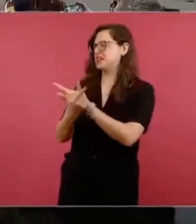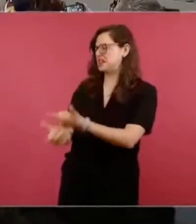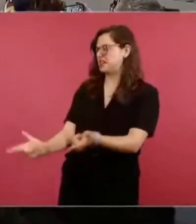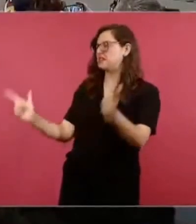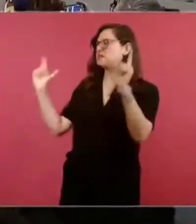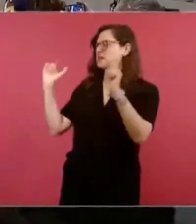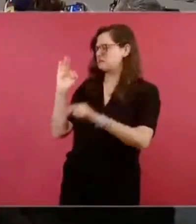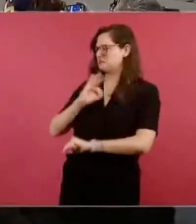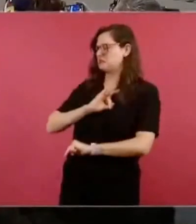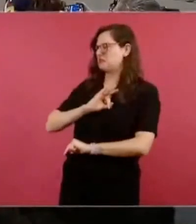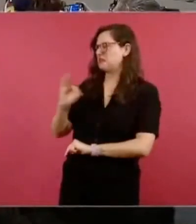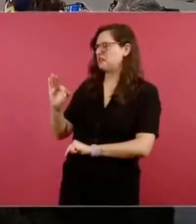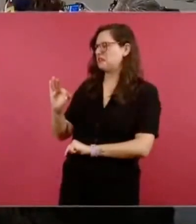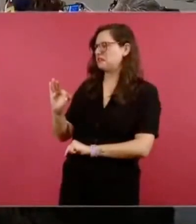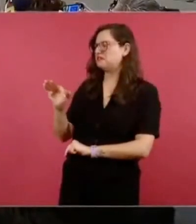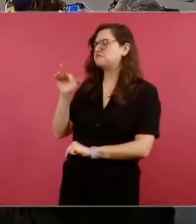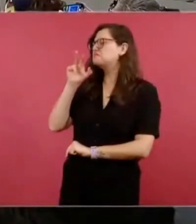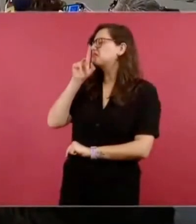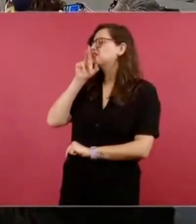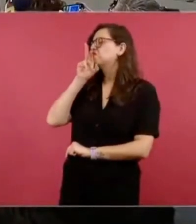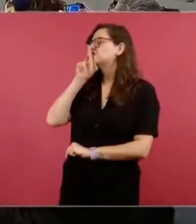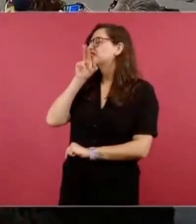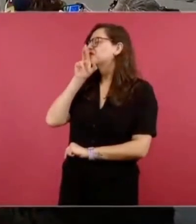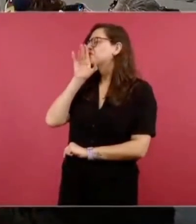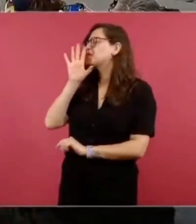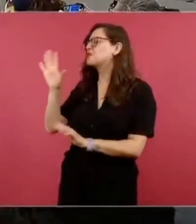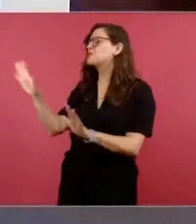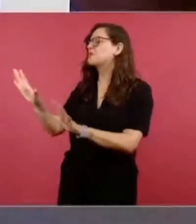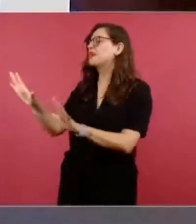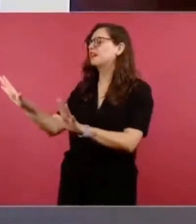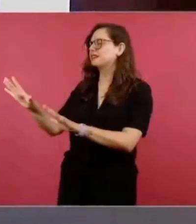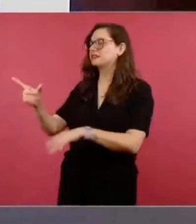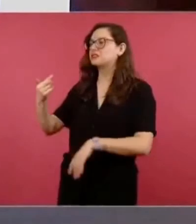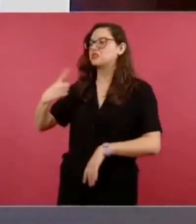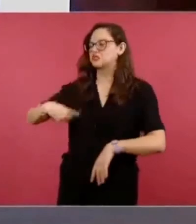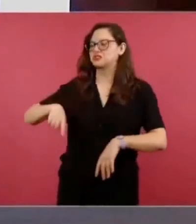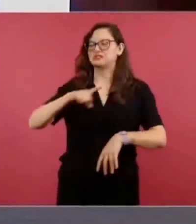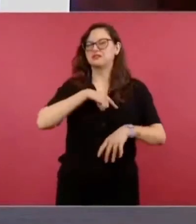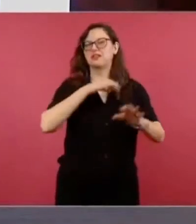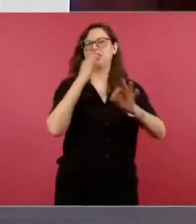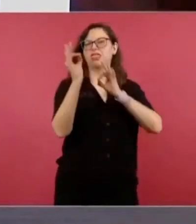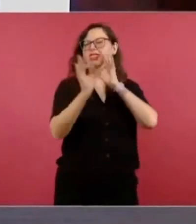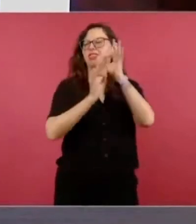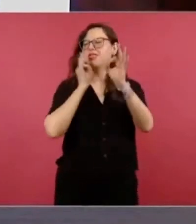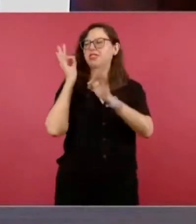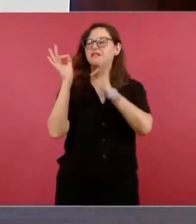nos encargamos de los derechos humanos.